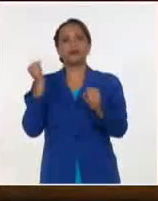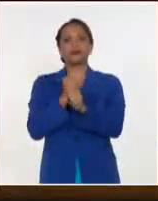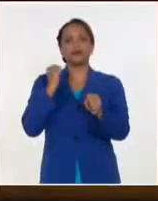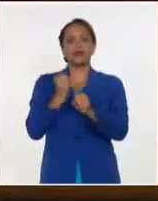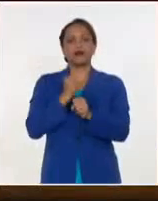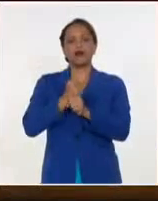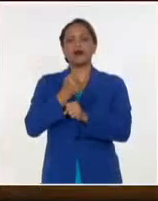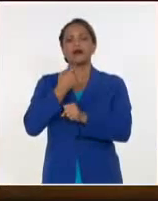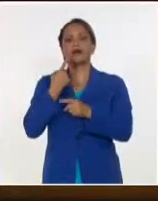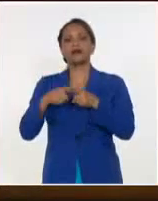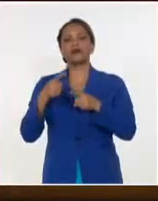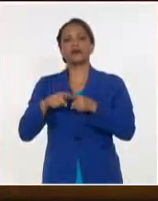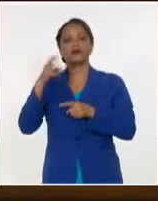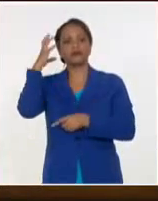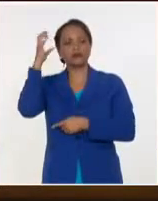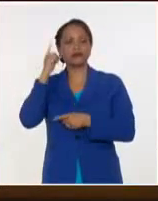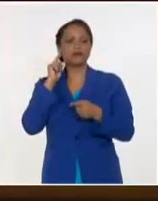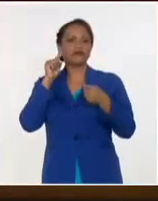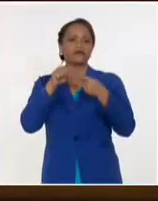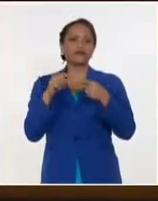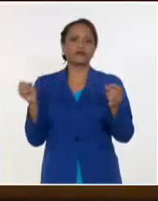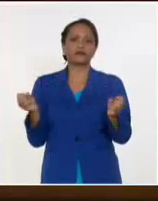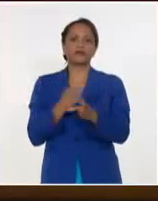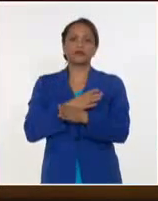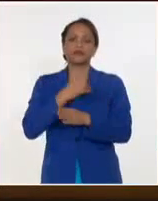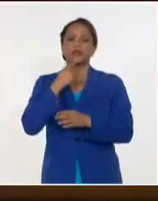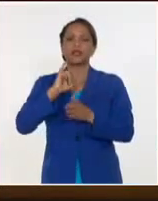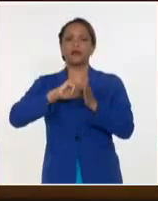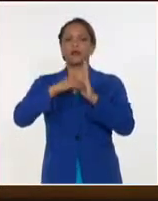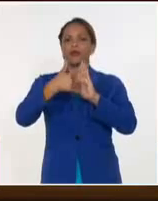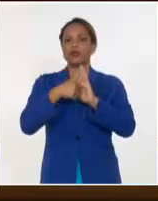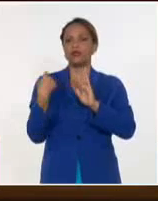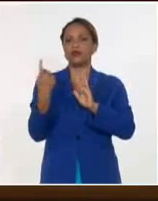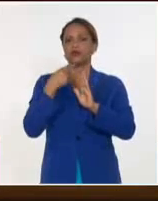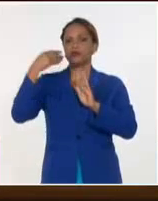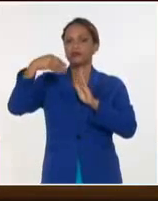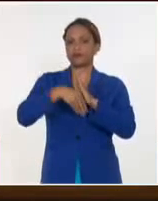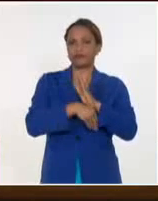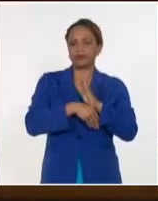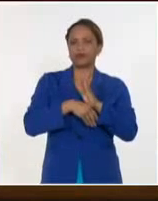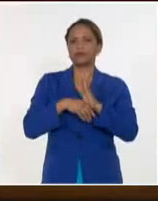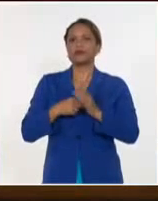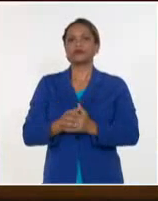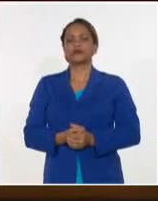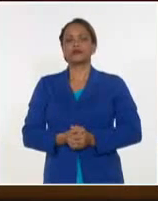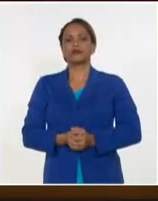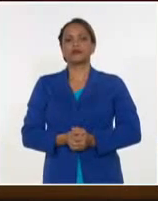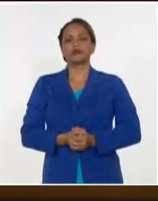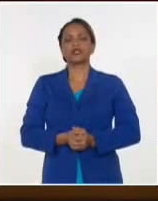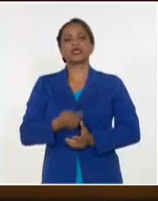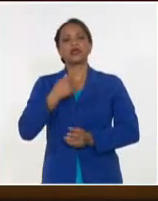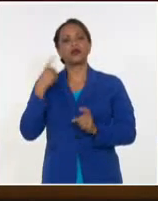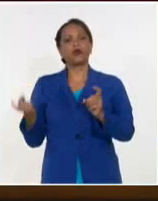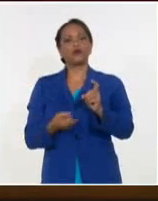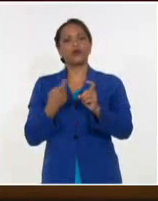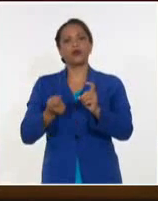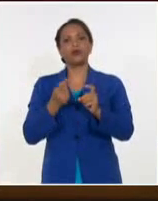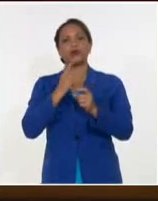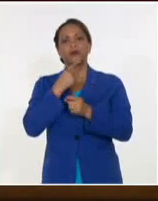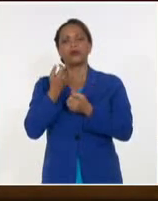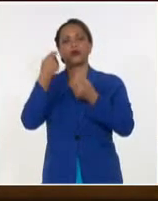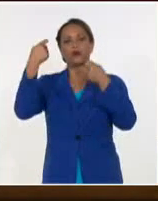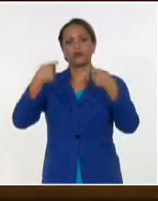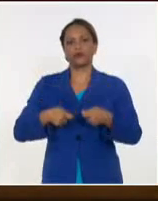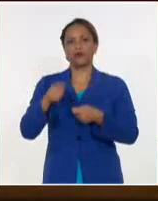gobierno, con el fin declarado de destruir nuestro proyecto y su obra, siempre inconclusa, de batalla por el mayor grado de justicia